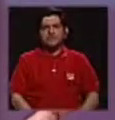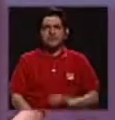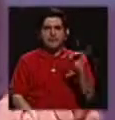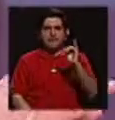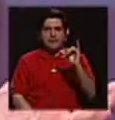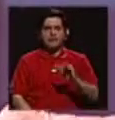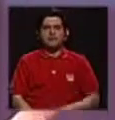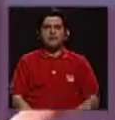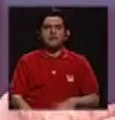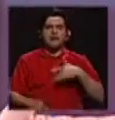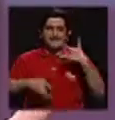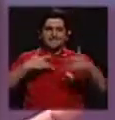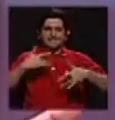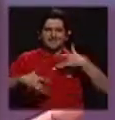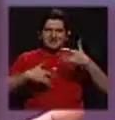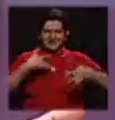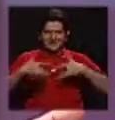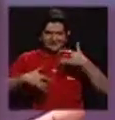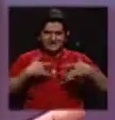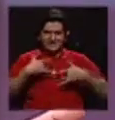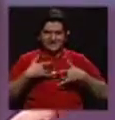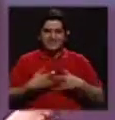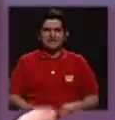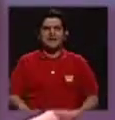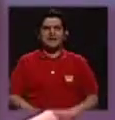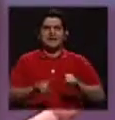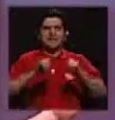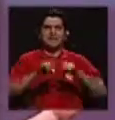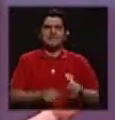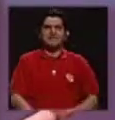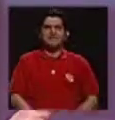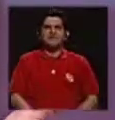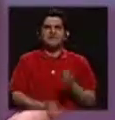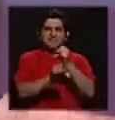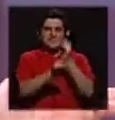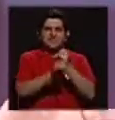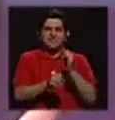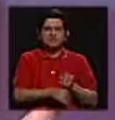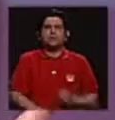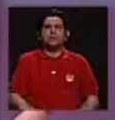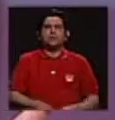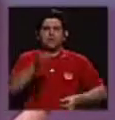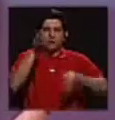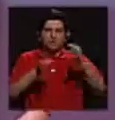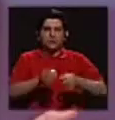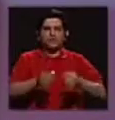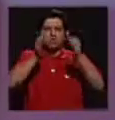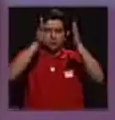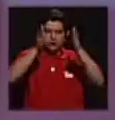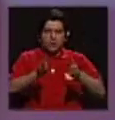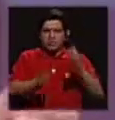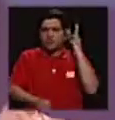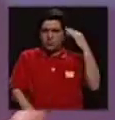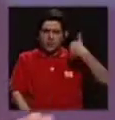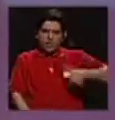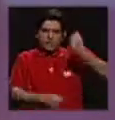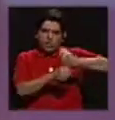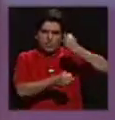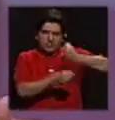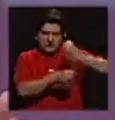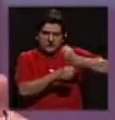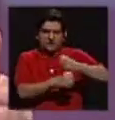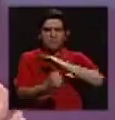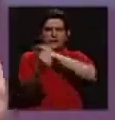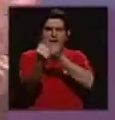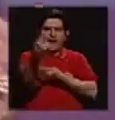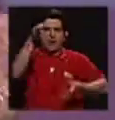también pasa por sensibilizar a los operadores jurídicos, los jueces, las juezas que están trabajando en